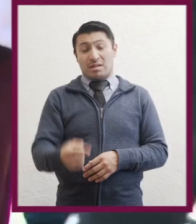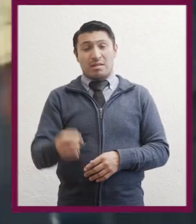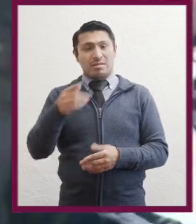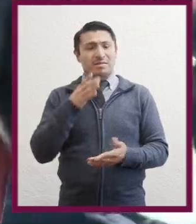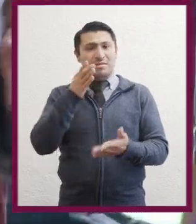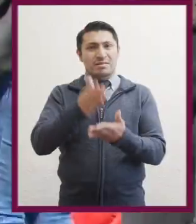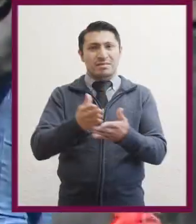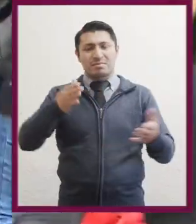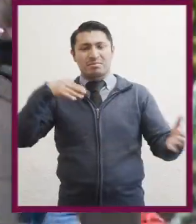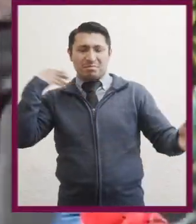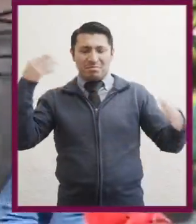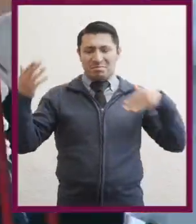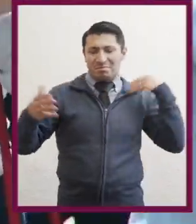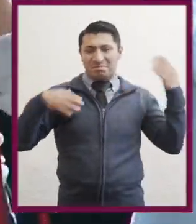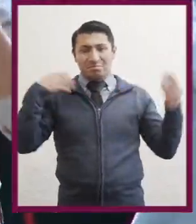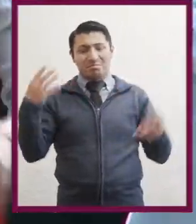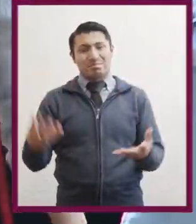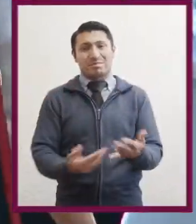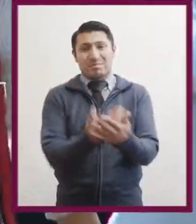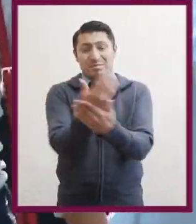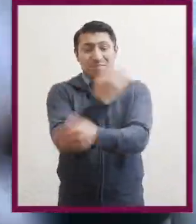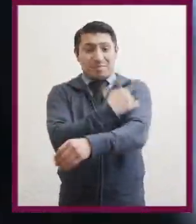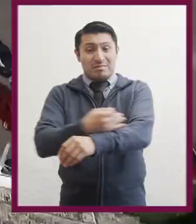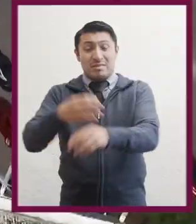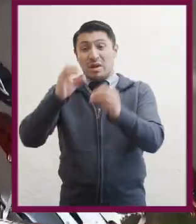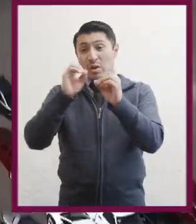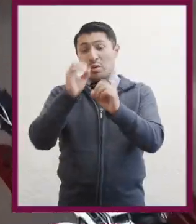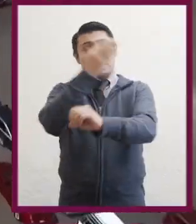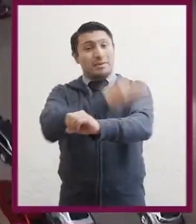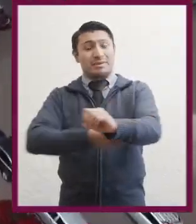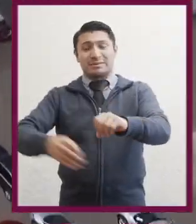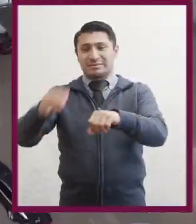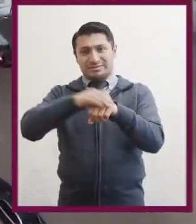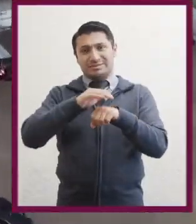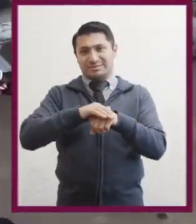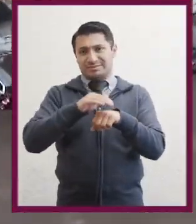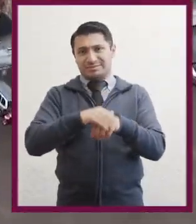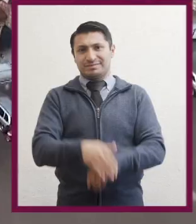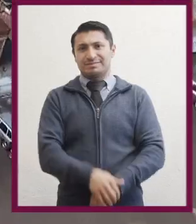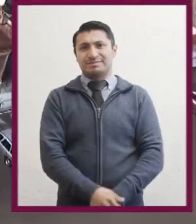para disfrutar una mañana con la familia o una tarde con los amigos.